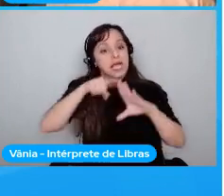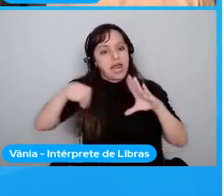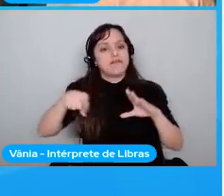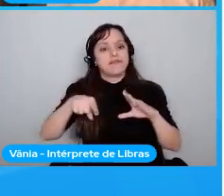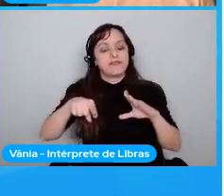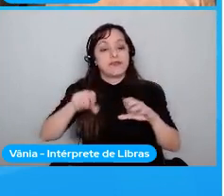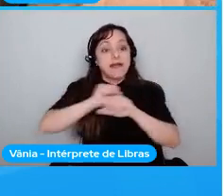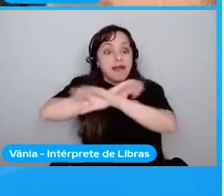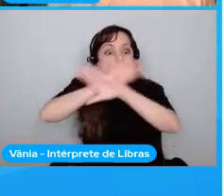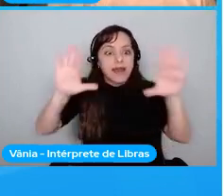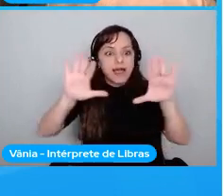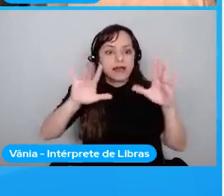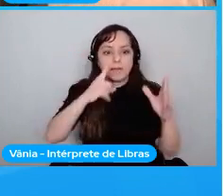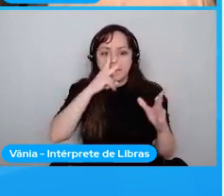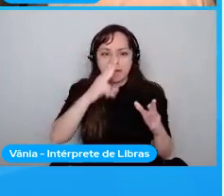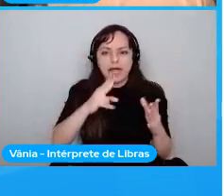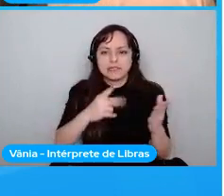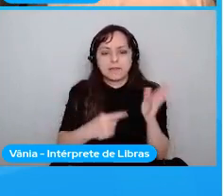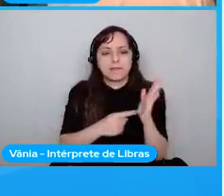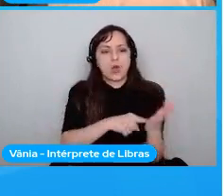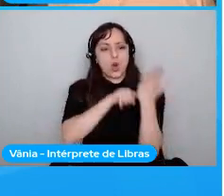de Boxplot, y al menos aquí en Ecuador,